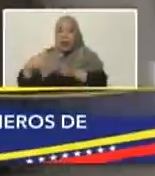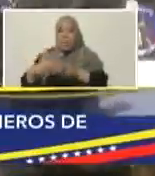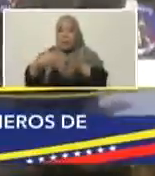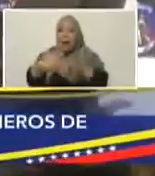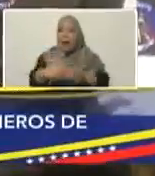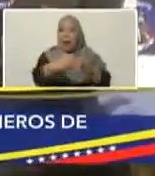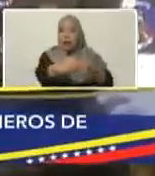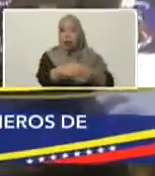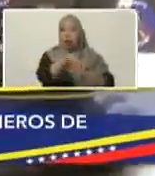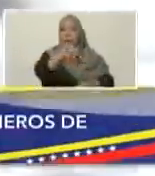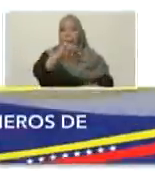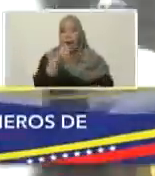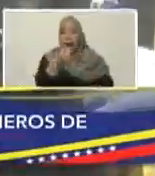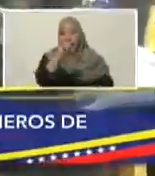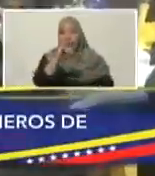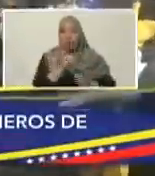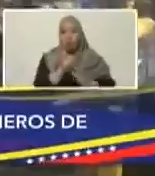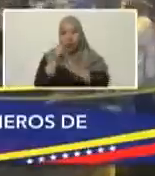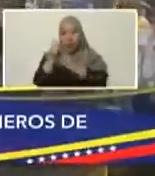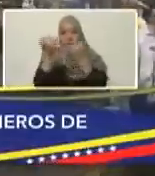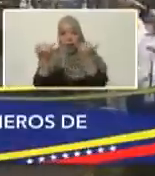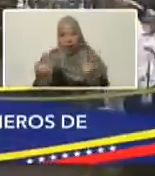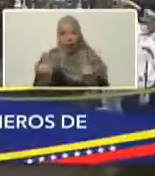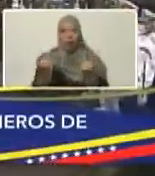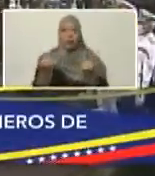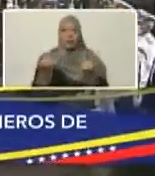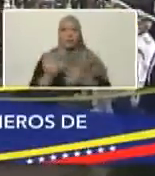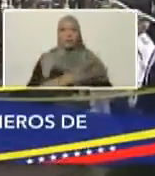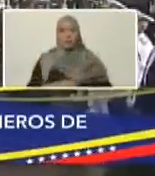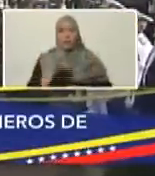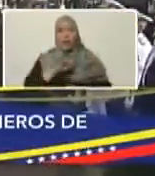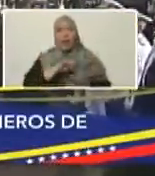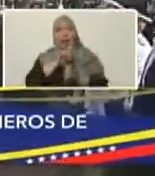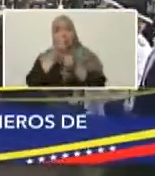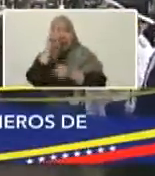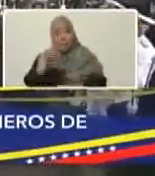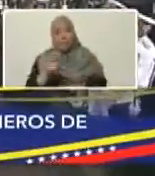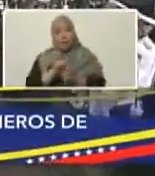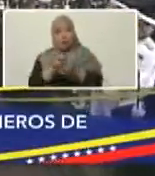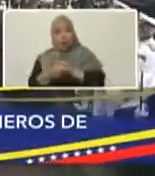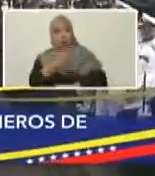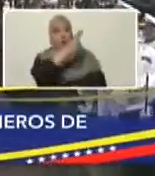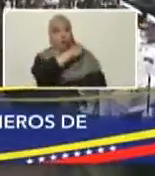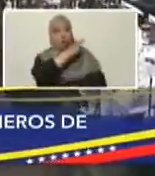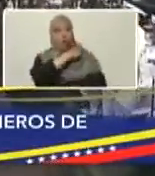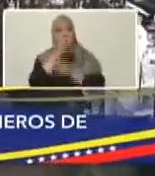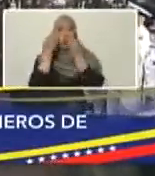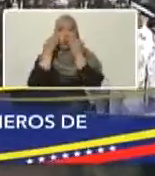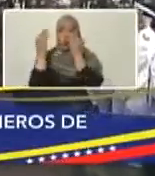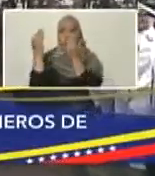En esta oportunidad, oficiales que estarán ascendiendo al grado de teniente coronel y capitán de fragata.